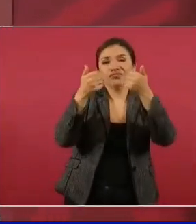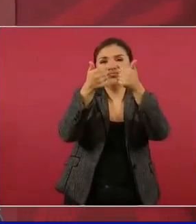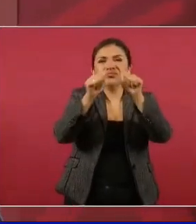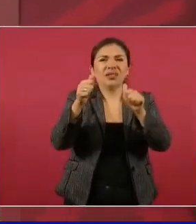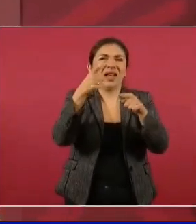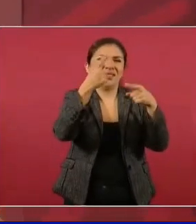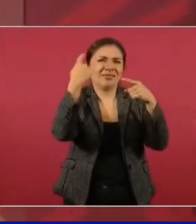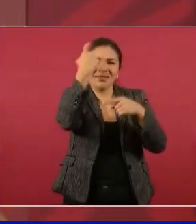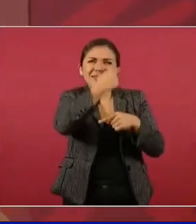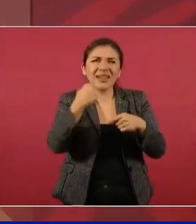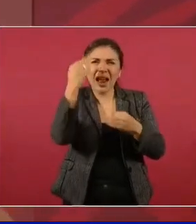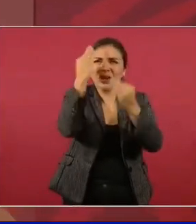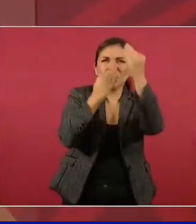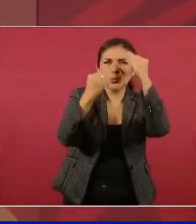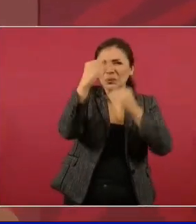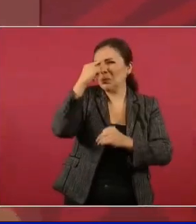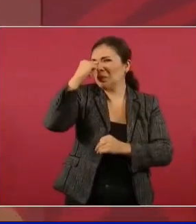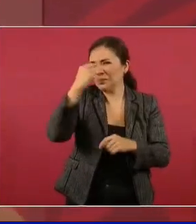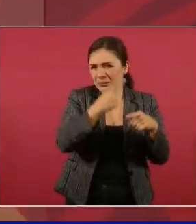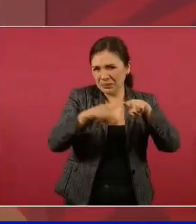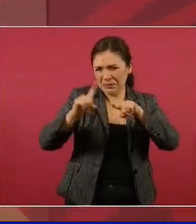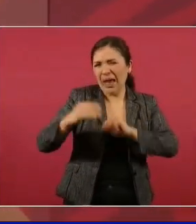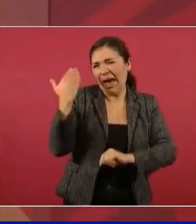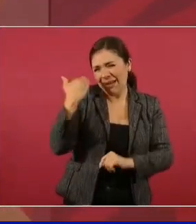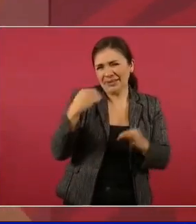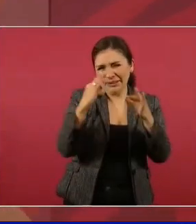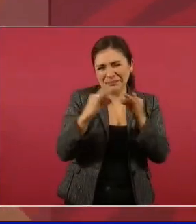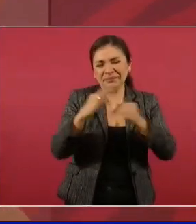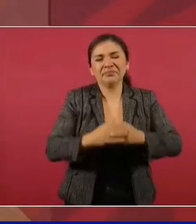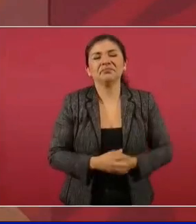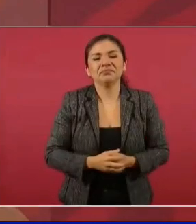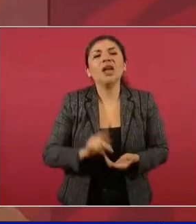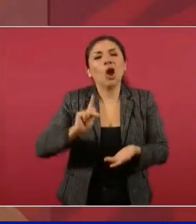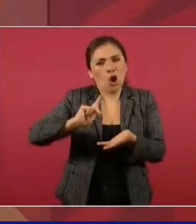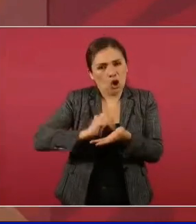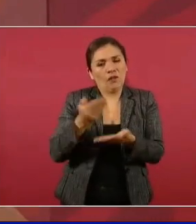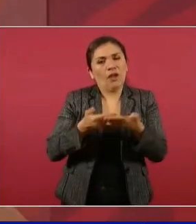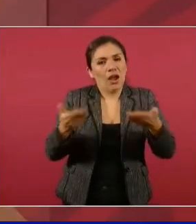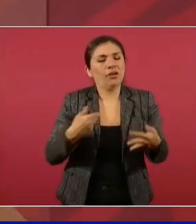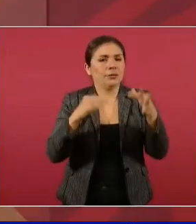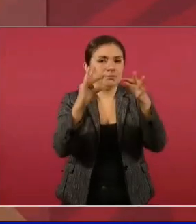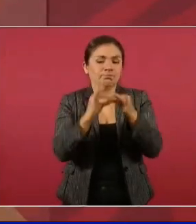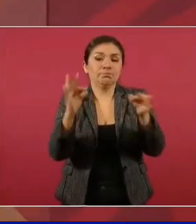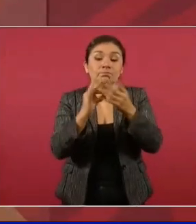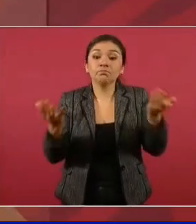Ya lo platiqué una vez aquí. Y lo digo